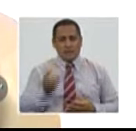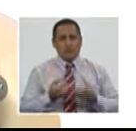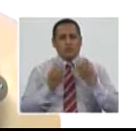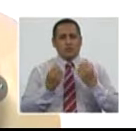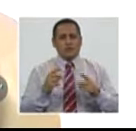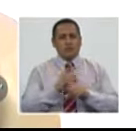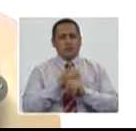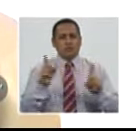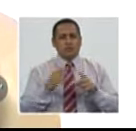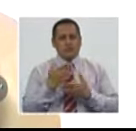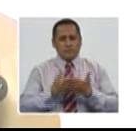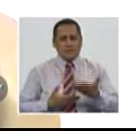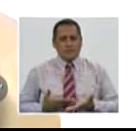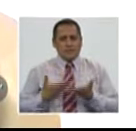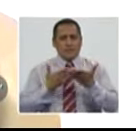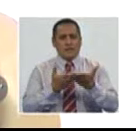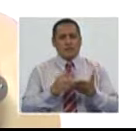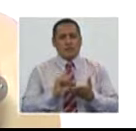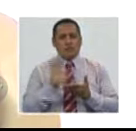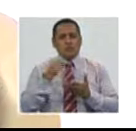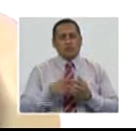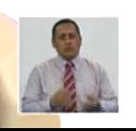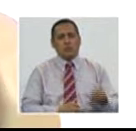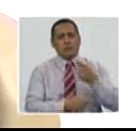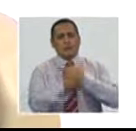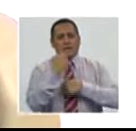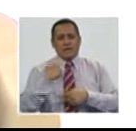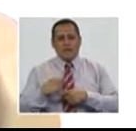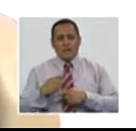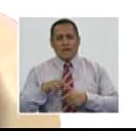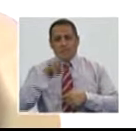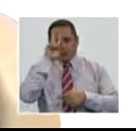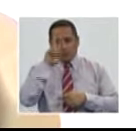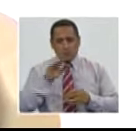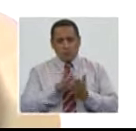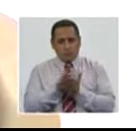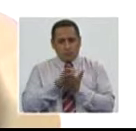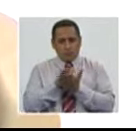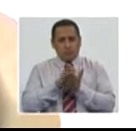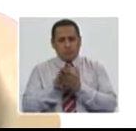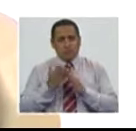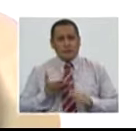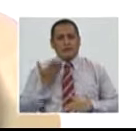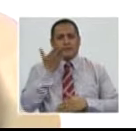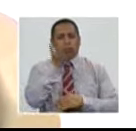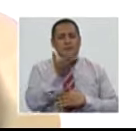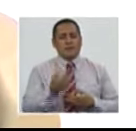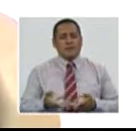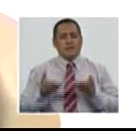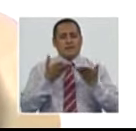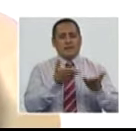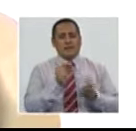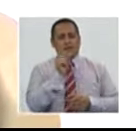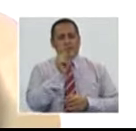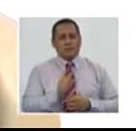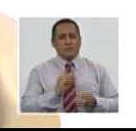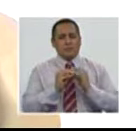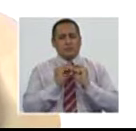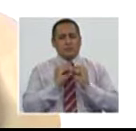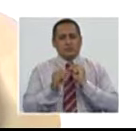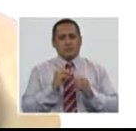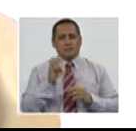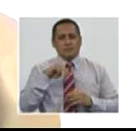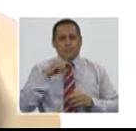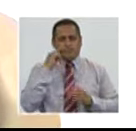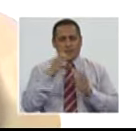porque no se emiten en el exterior si no tiene que ser remitido desde el Perú no porque la entidad que se encarga de elaborar